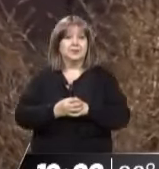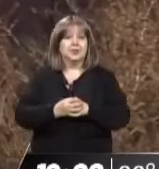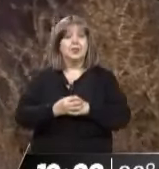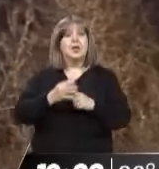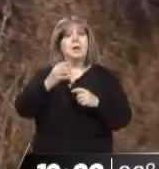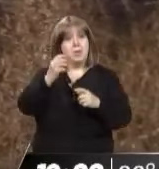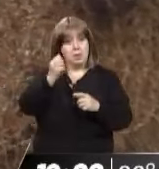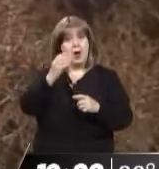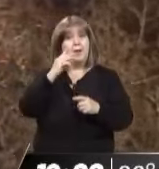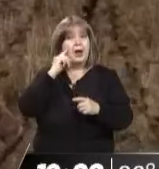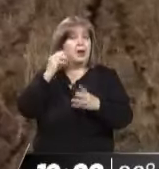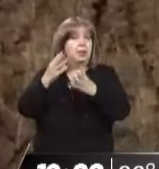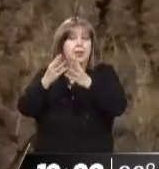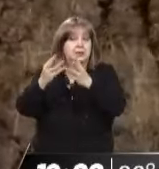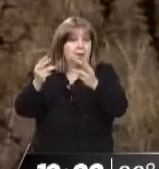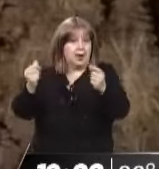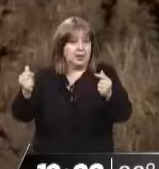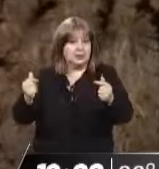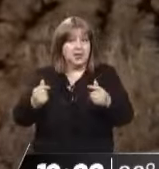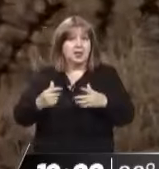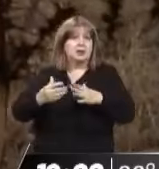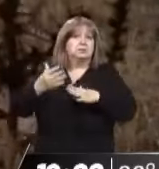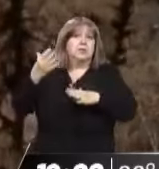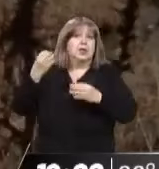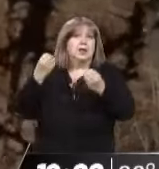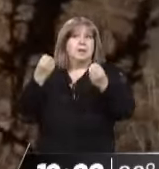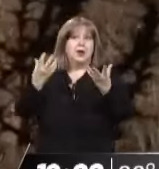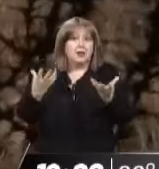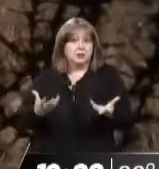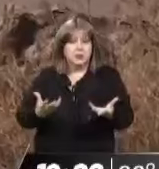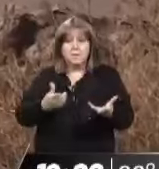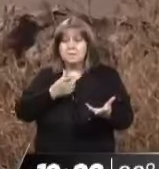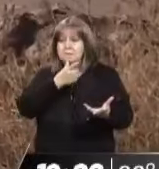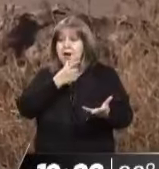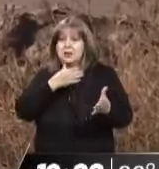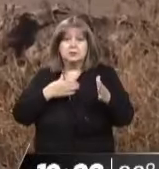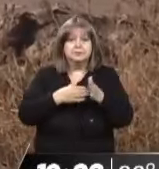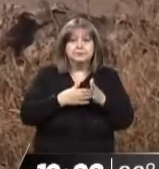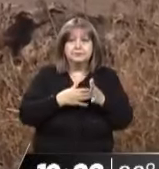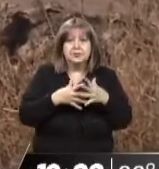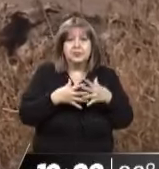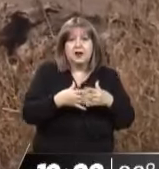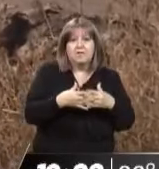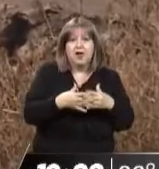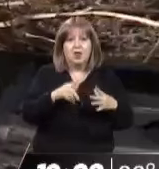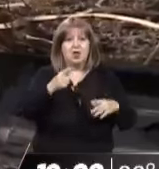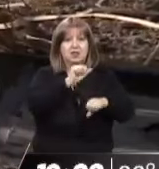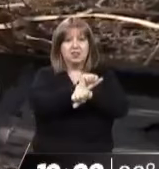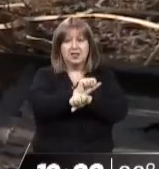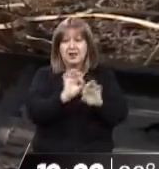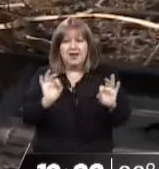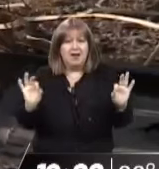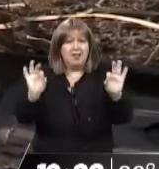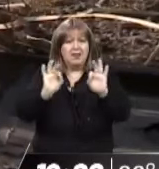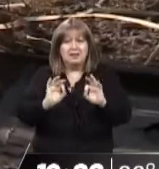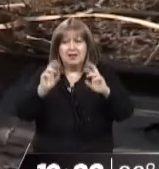Abigail Carniel no aparece. La causa de su desaparición da la impresión que está estancada, donde no hay detenidos y los